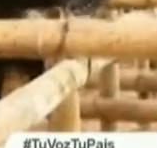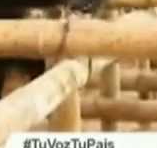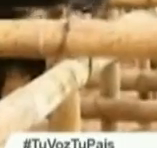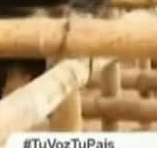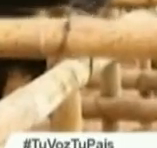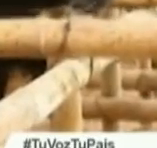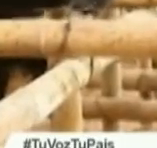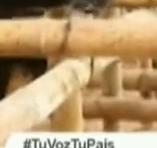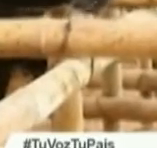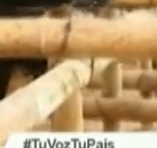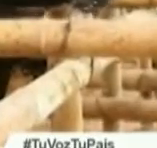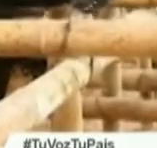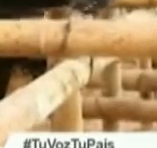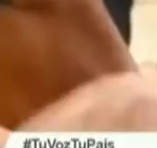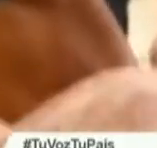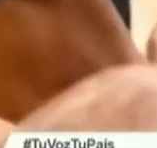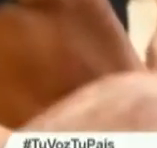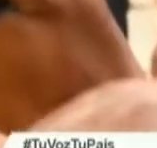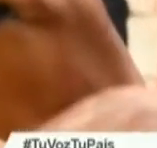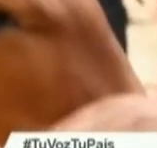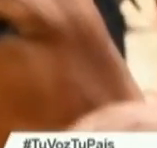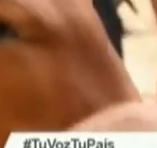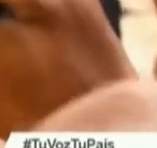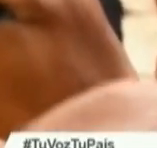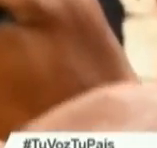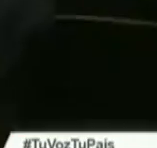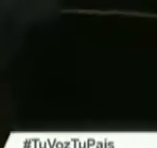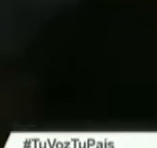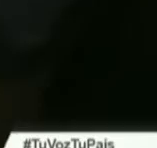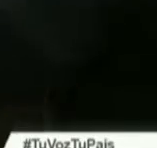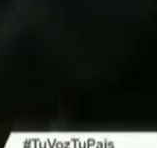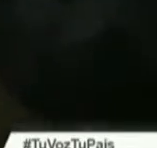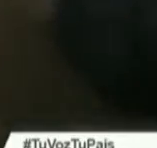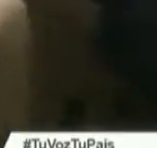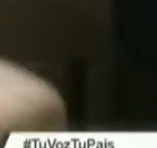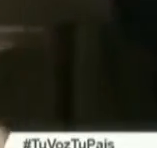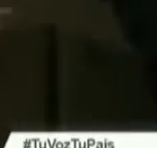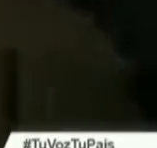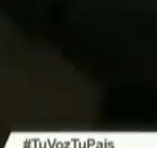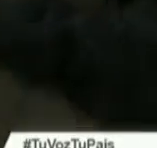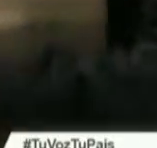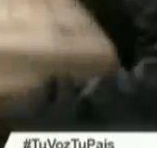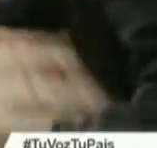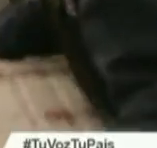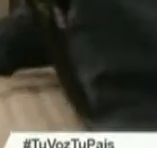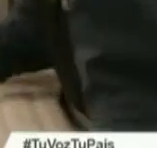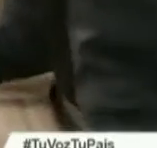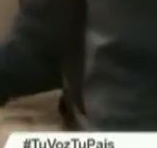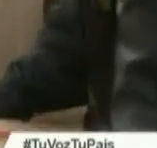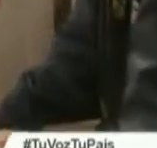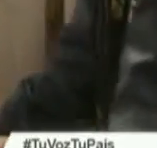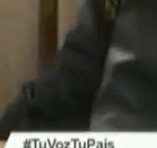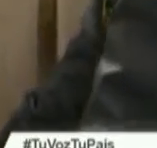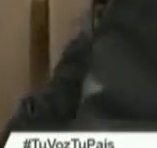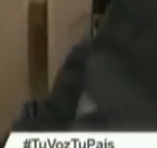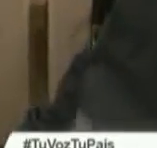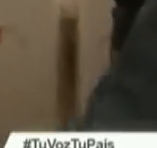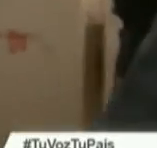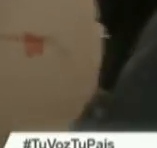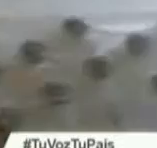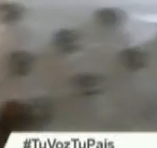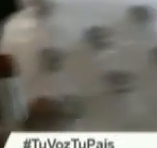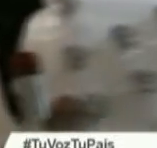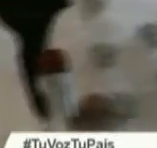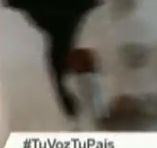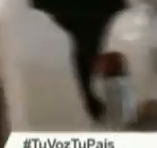Agencia Ecuatoriana de Aseguramiento de la Calidad del Agro, Agrocalidad, busca mantener el estatus sanitario actual con miras a obtener una